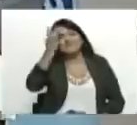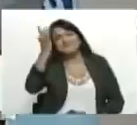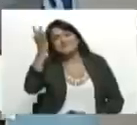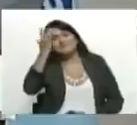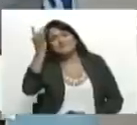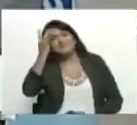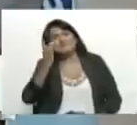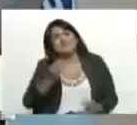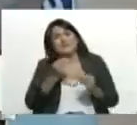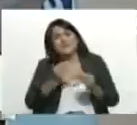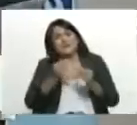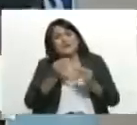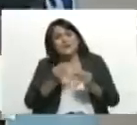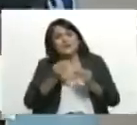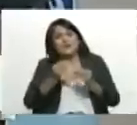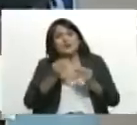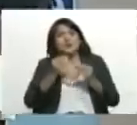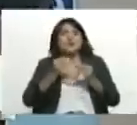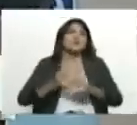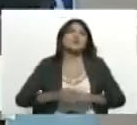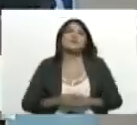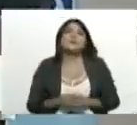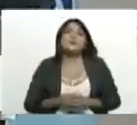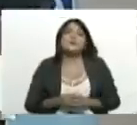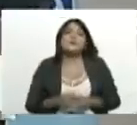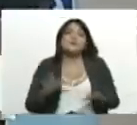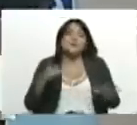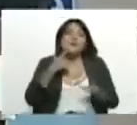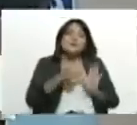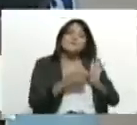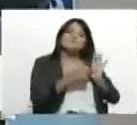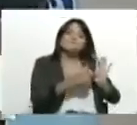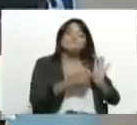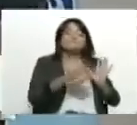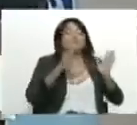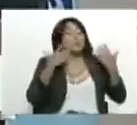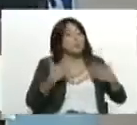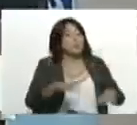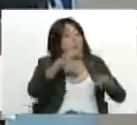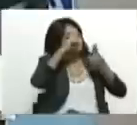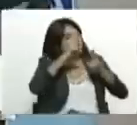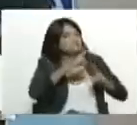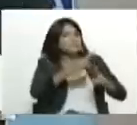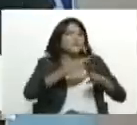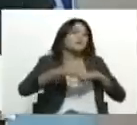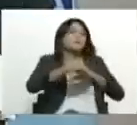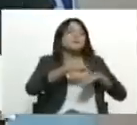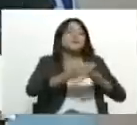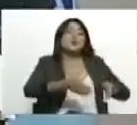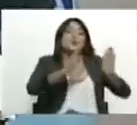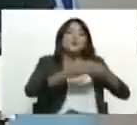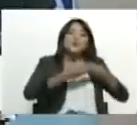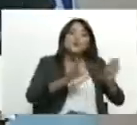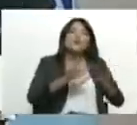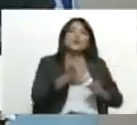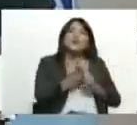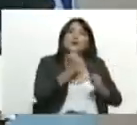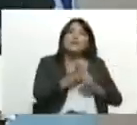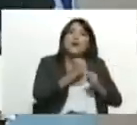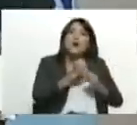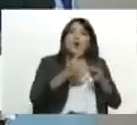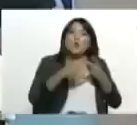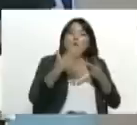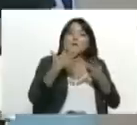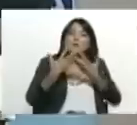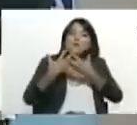Yo sí que quisiera destacar esta ardua lucha que el Ministerio Público ha llevado no solo en este caso que debe ser a